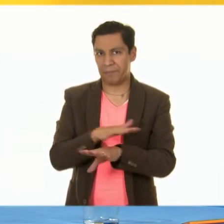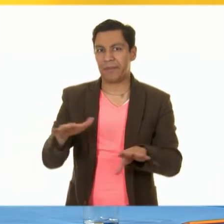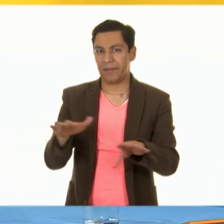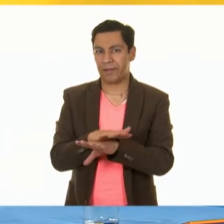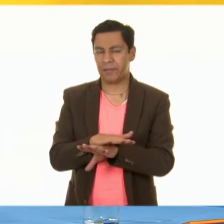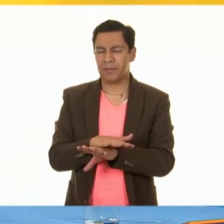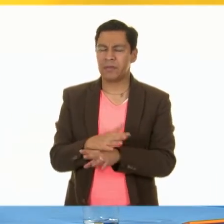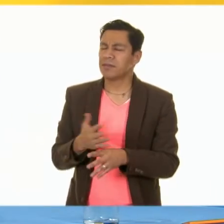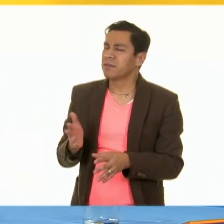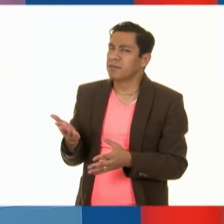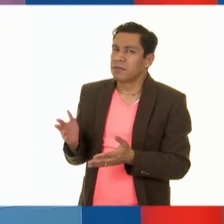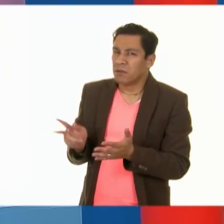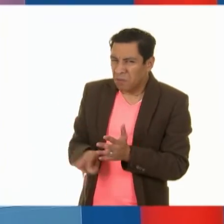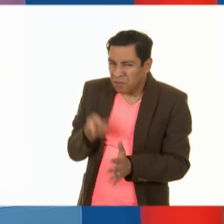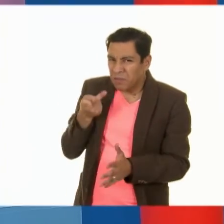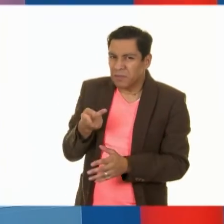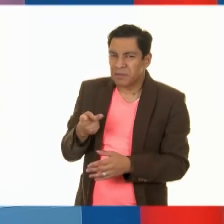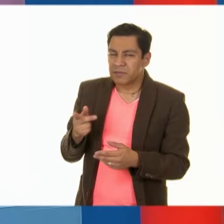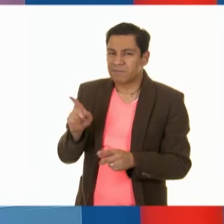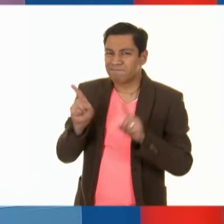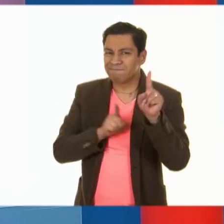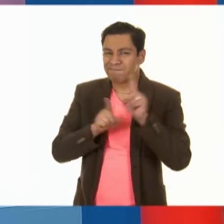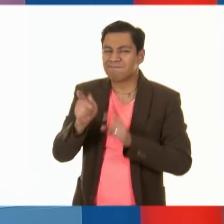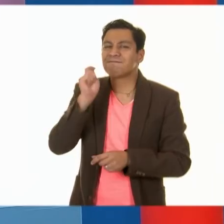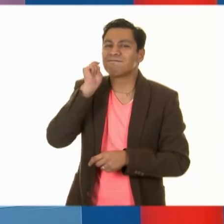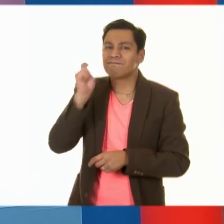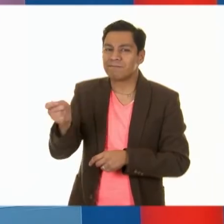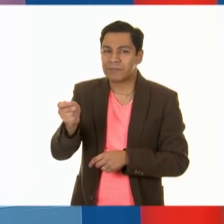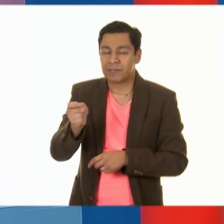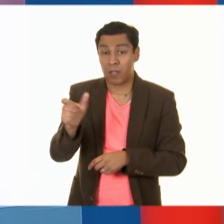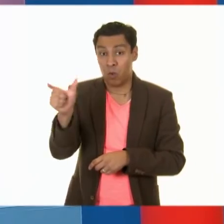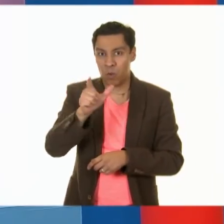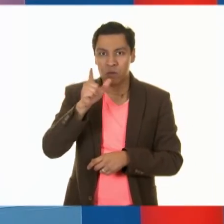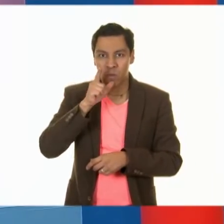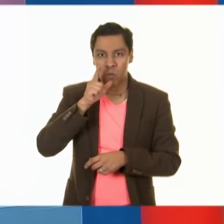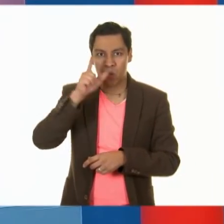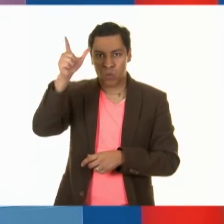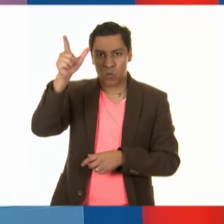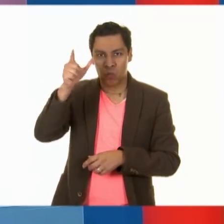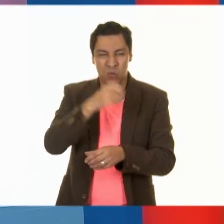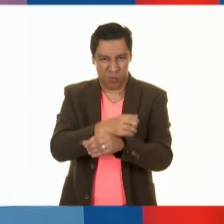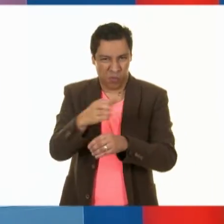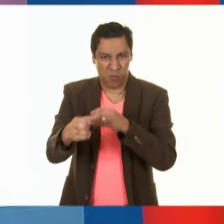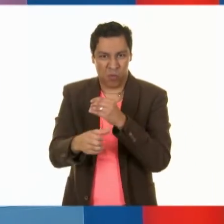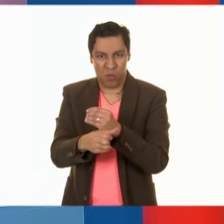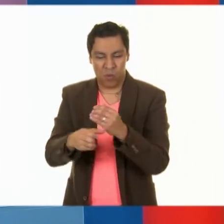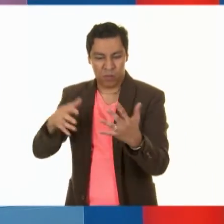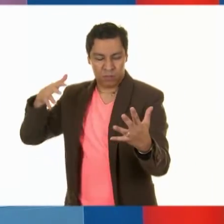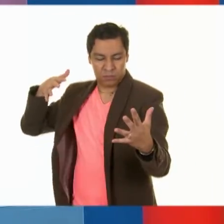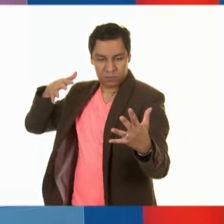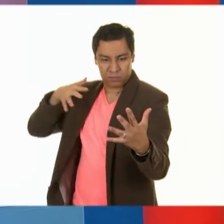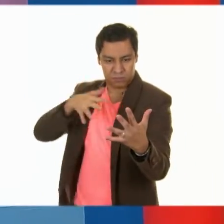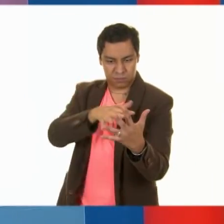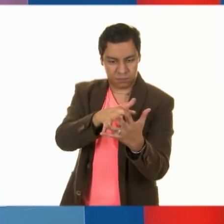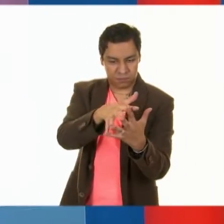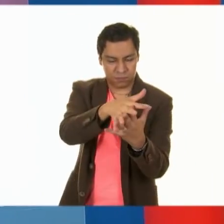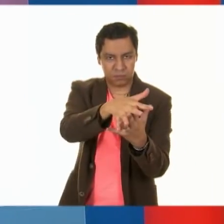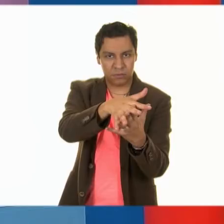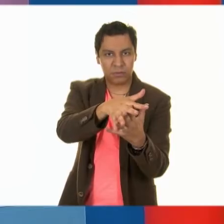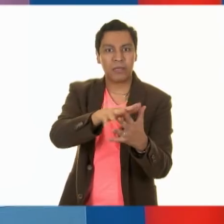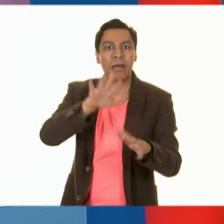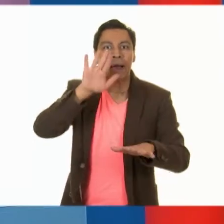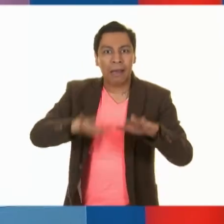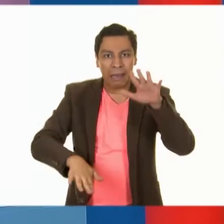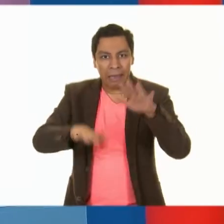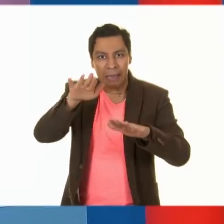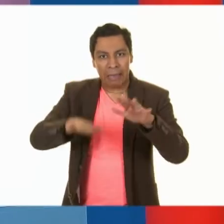qué significa? Bueno, pues a veces cuando la luz atraviesa dos medios, en uno de ellos viaja más rápido que en el otro.